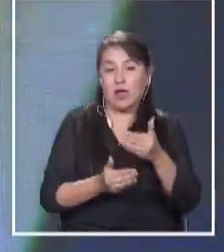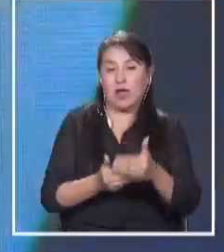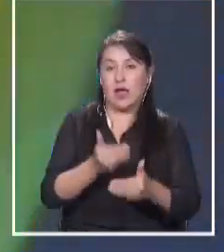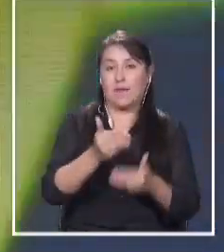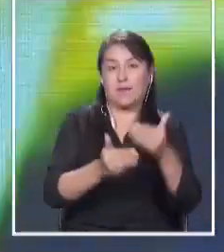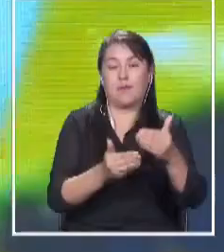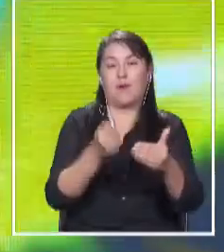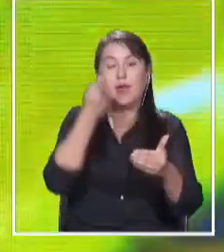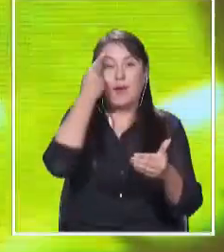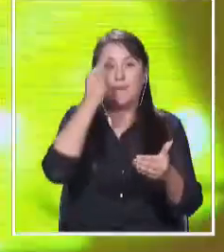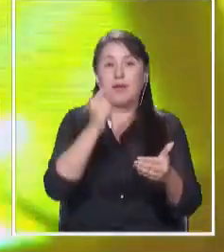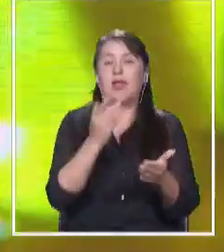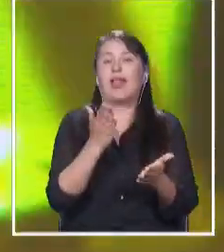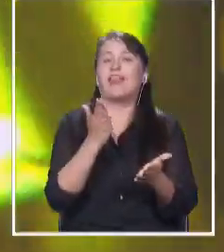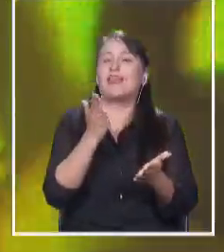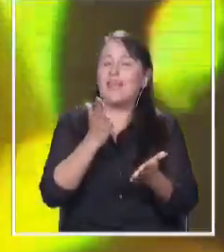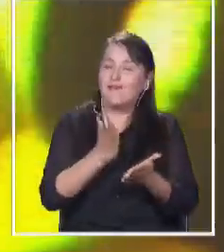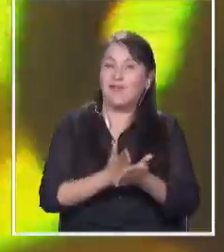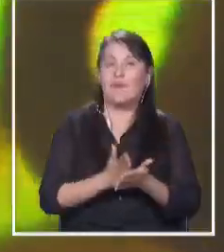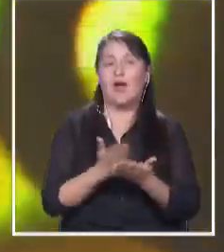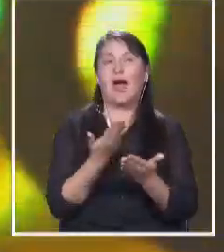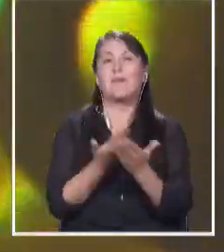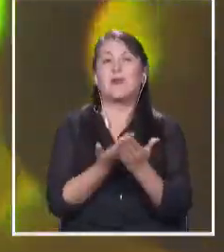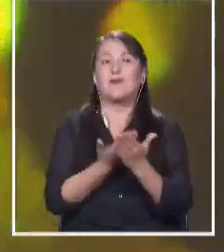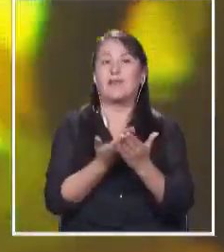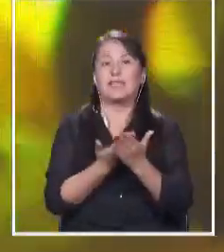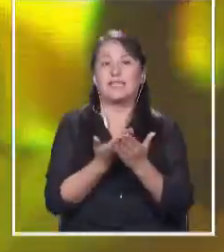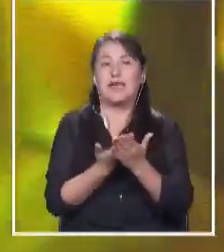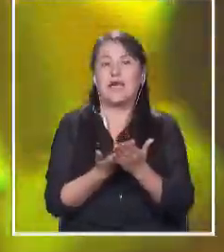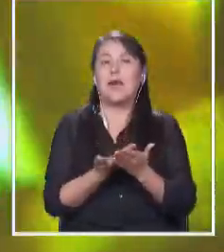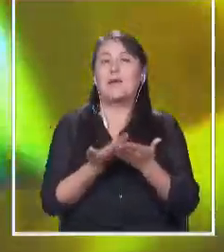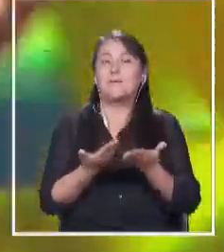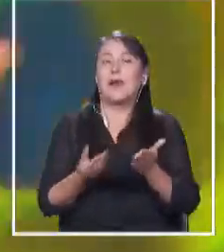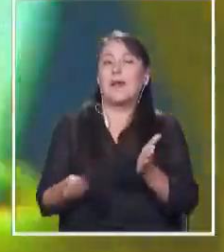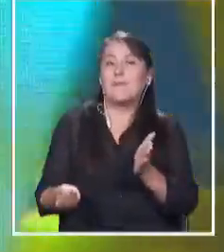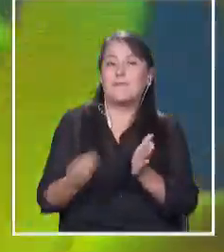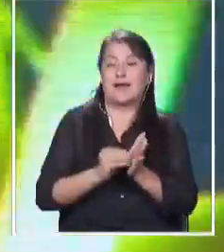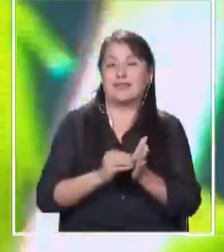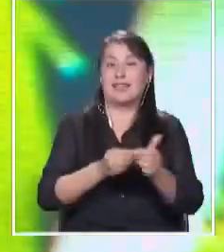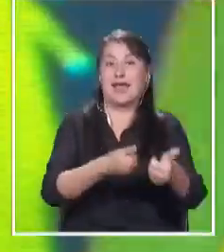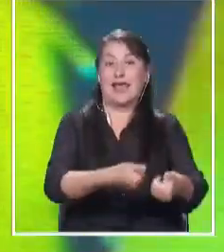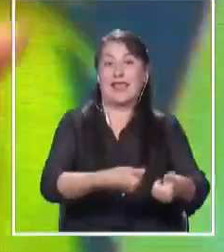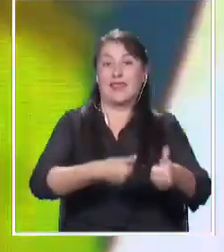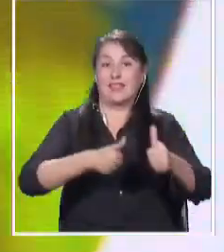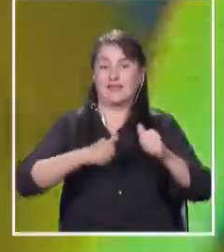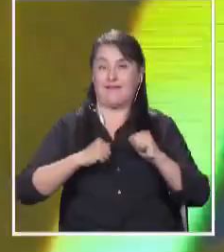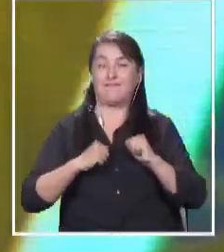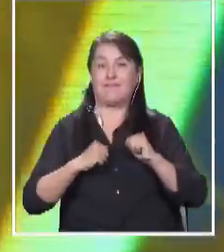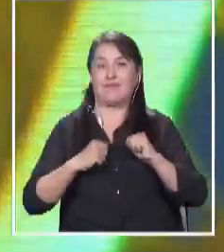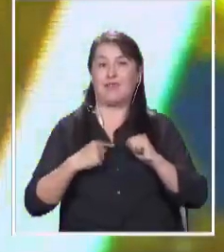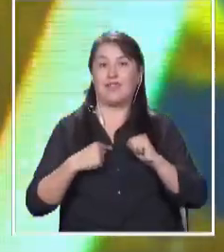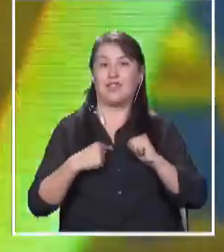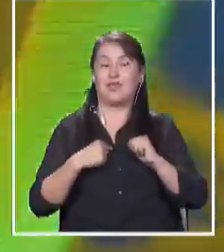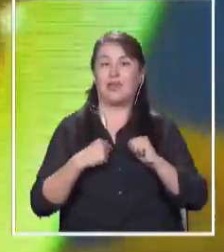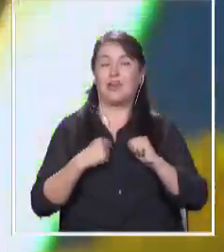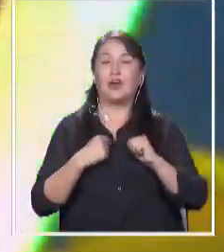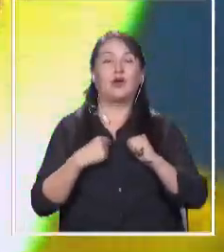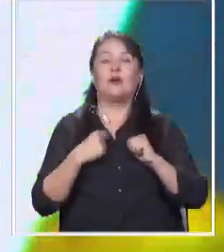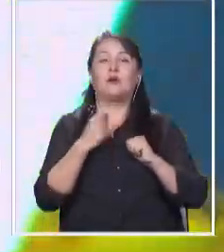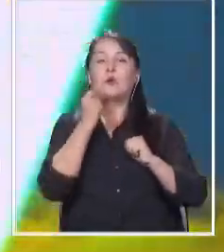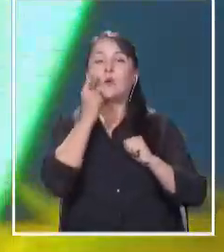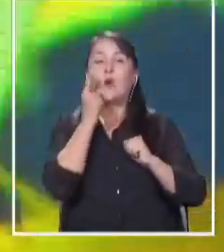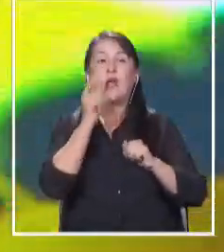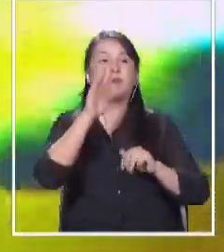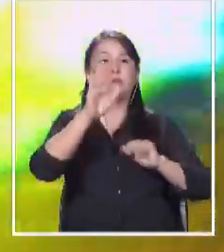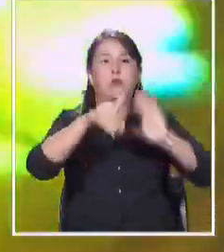debemos aprovechar este impulso para ir más allá. Yo creo que el desafío hoy día, y que es parte de esto, lo que nos convoca, es